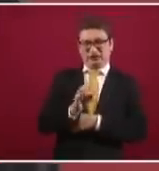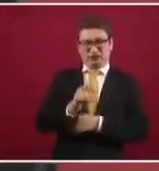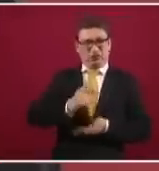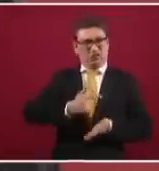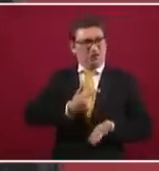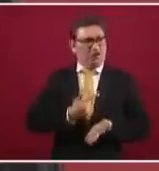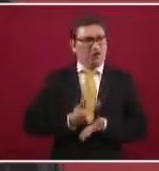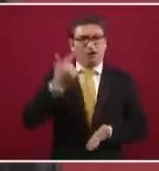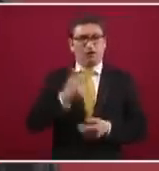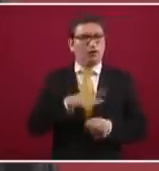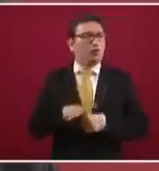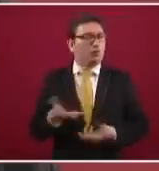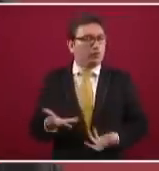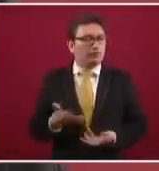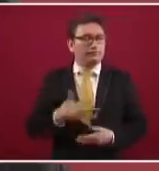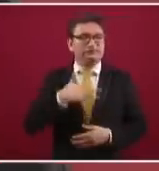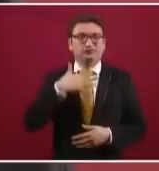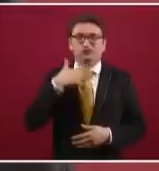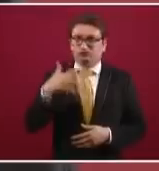la corrupción,